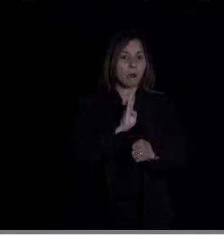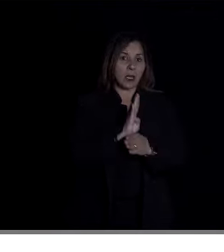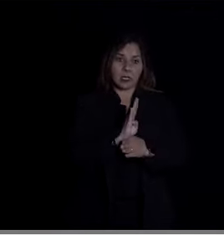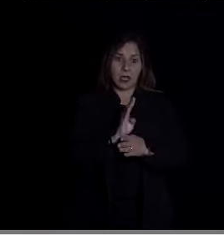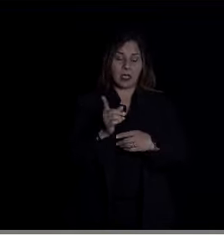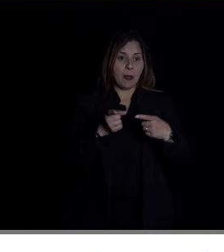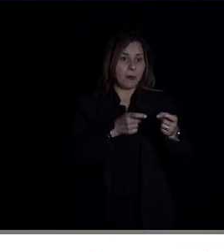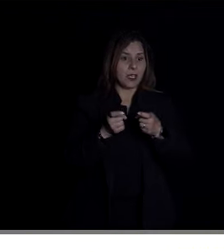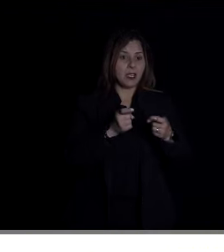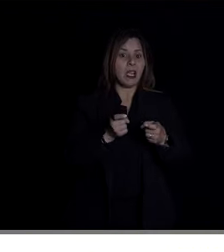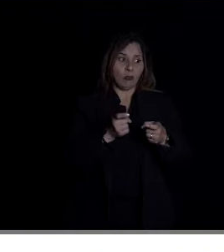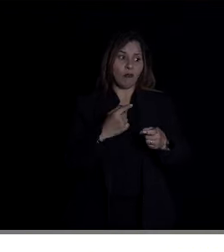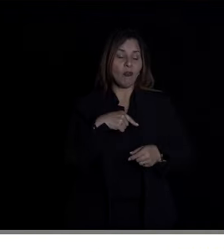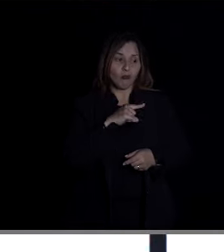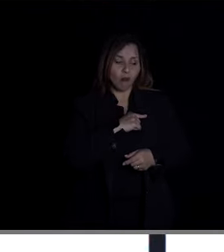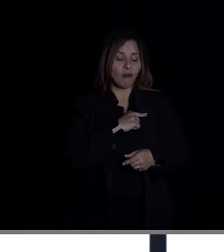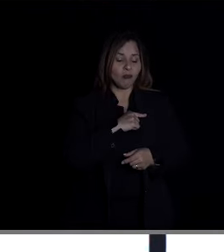seguridad y futuro.